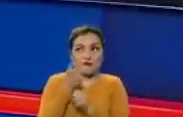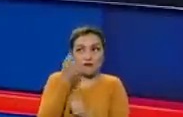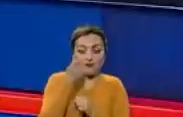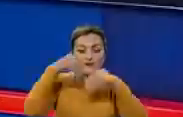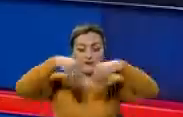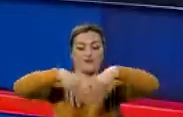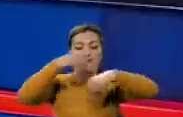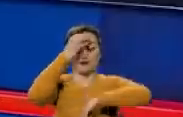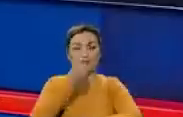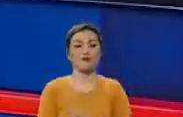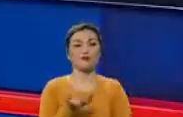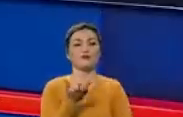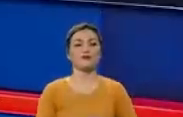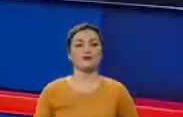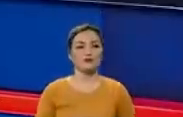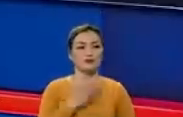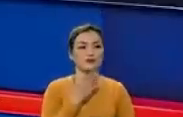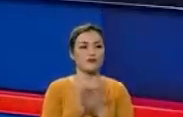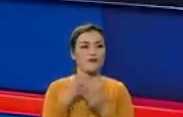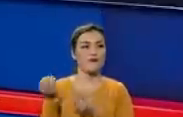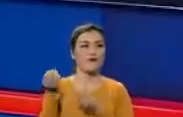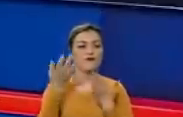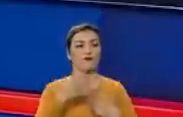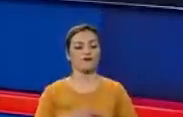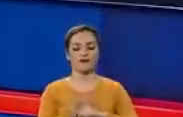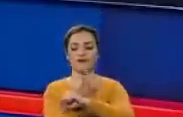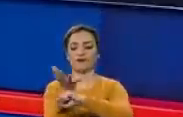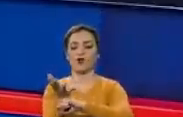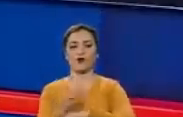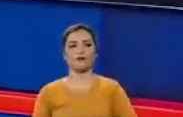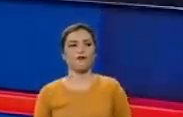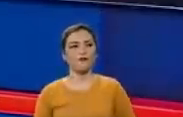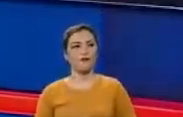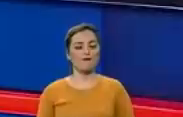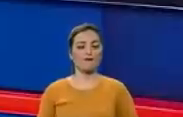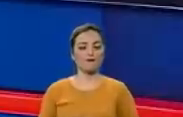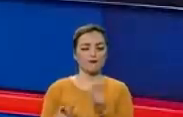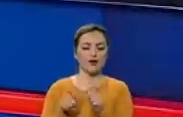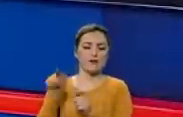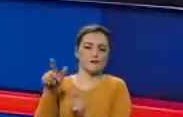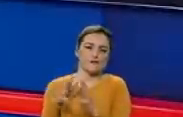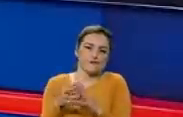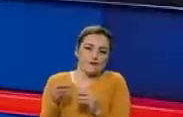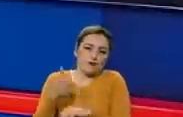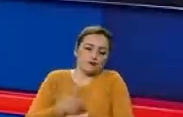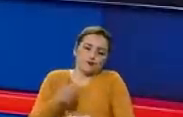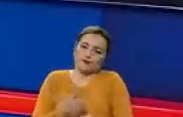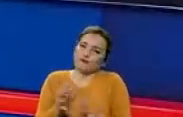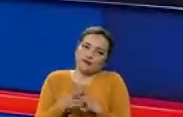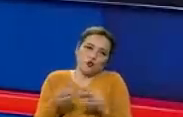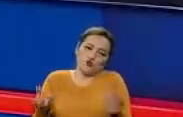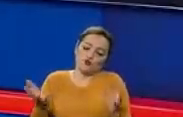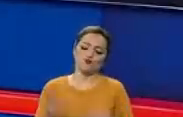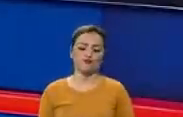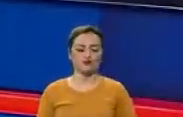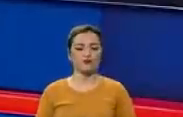porque empieza a llover. Muy buenos días. Gracias, Fer, por el informe y también por esa recomendación. Esperamos que los moradores tengan un acercamiento con las